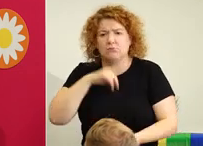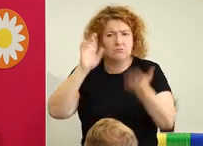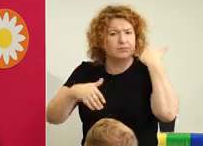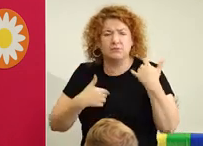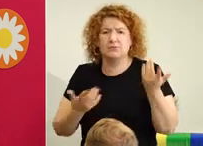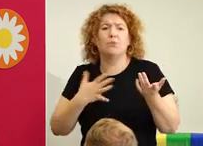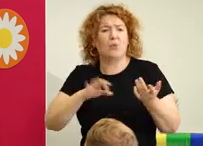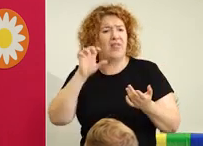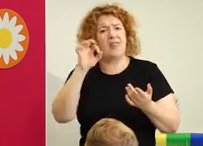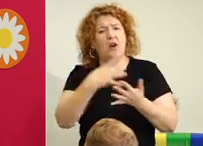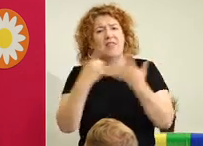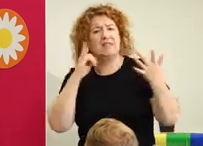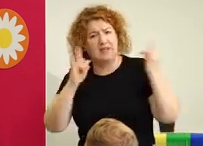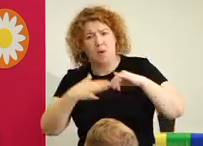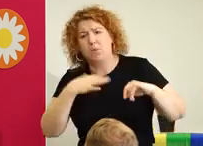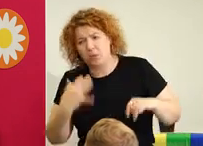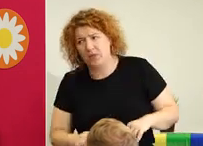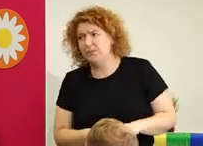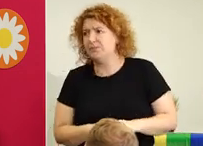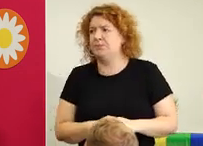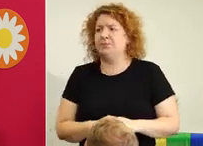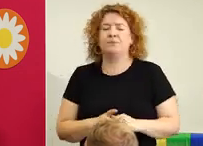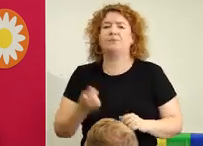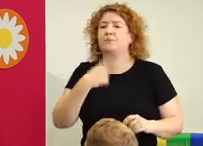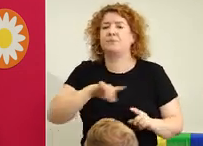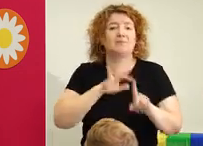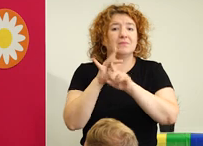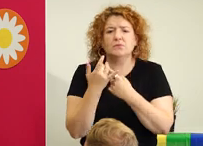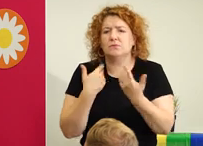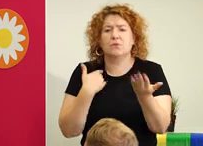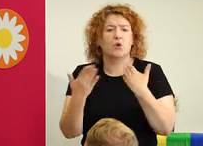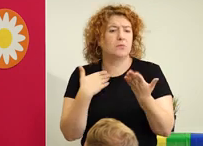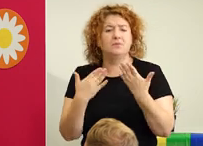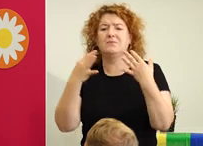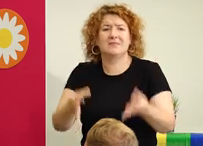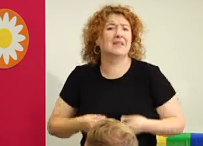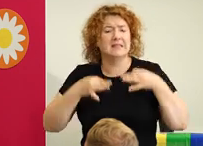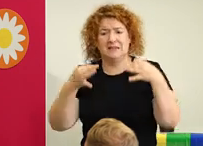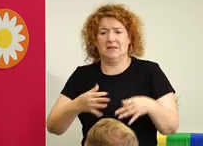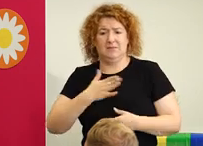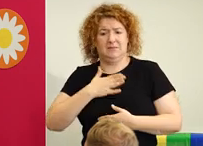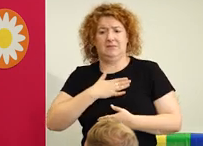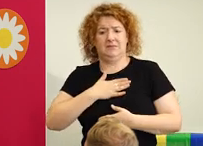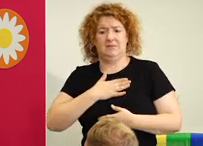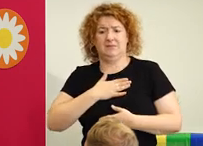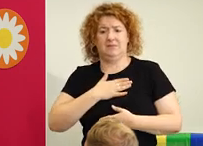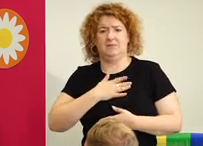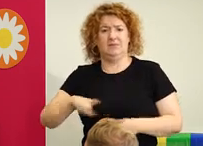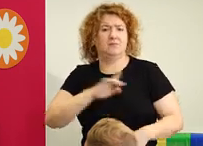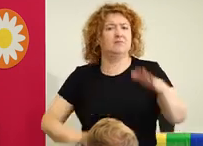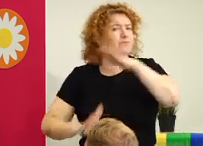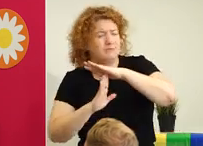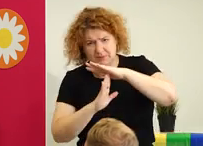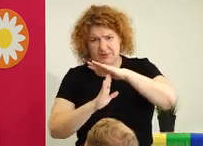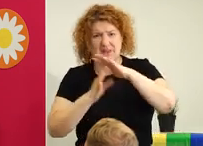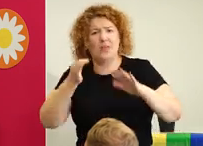podemos llamar al 016 y, por supuesto, en cualquier situación, en cualquier conversación, siempre es nuestra obligación frenar en seco